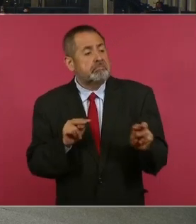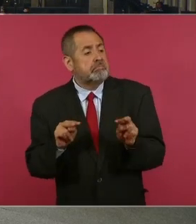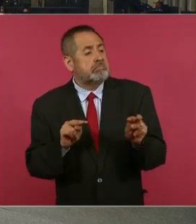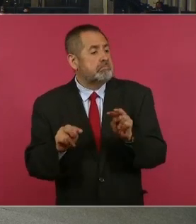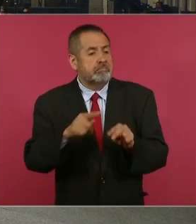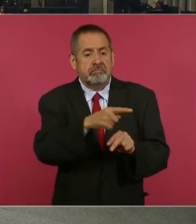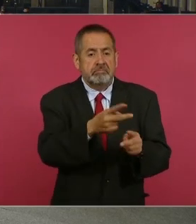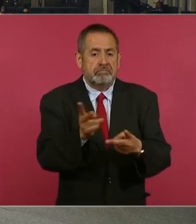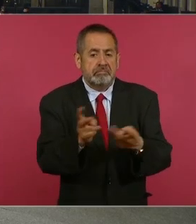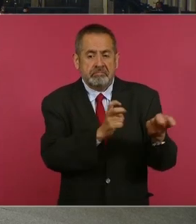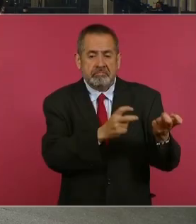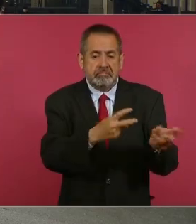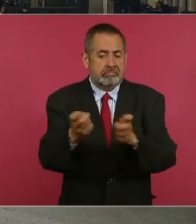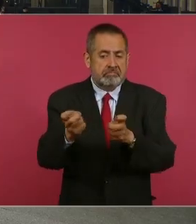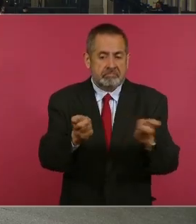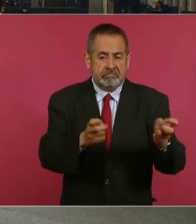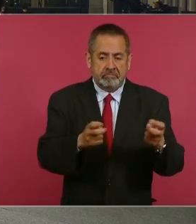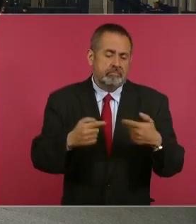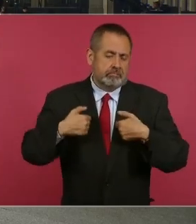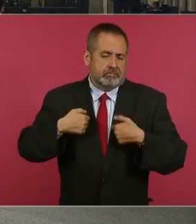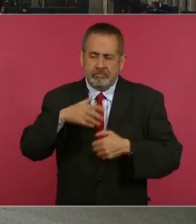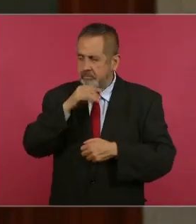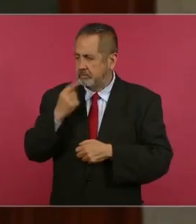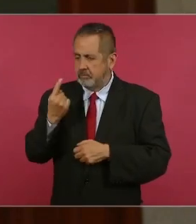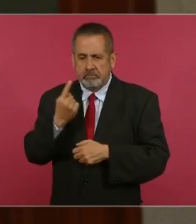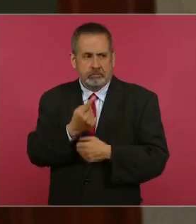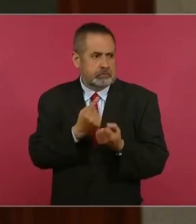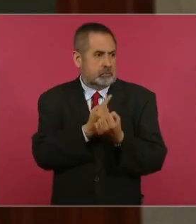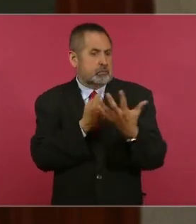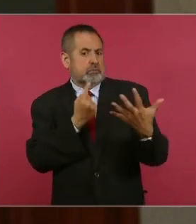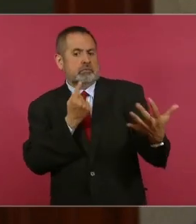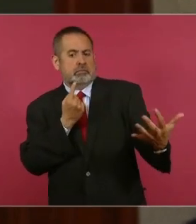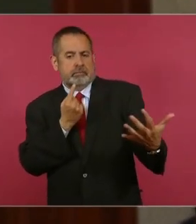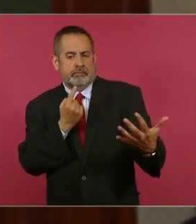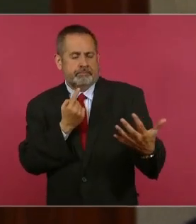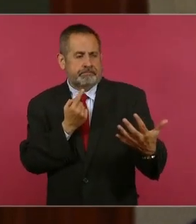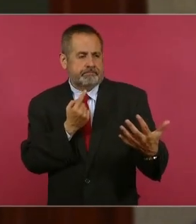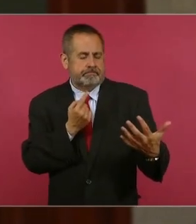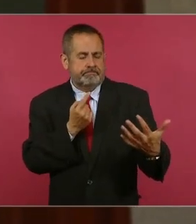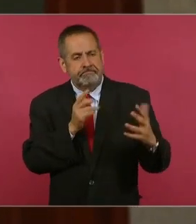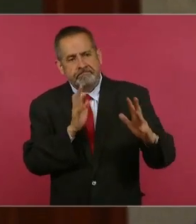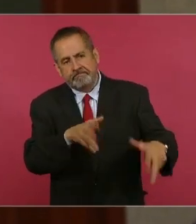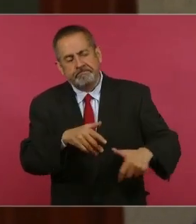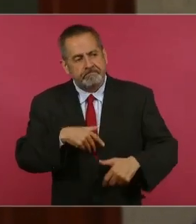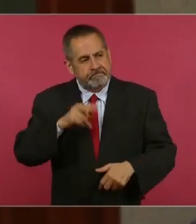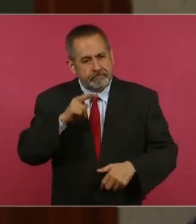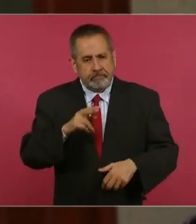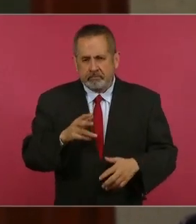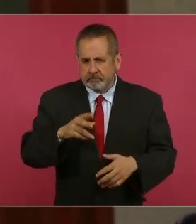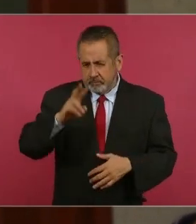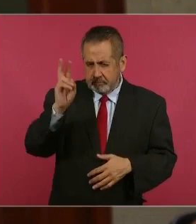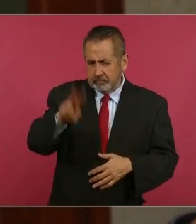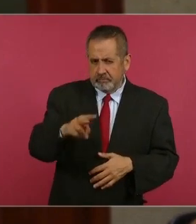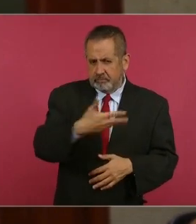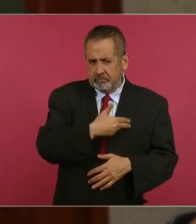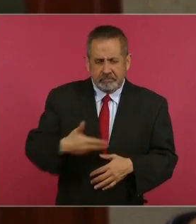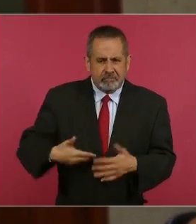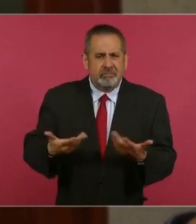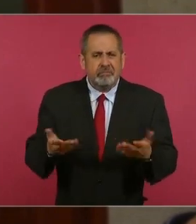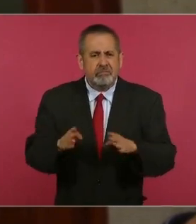centros comerciales, no podía hacer nada dada la superioridad numérica en ese sentido, presidente. Si es verdad esto,